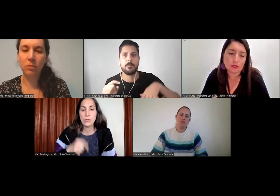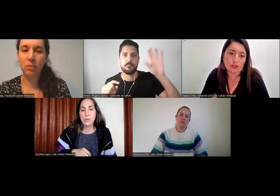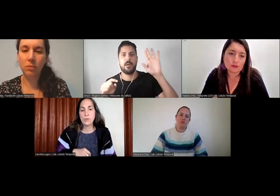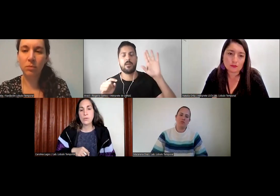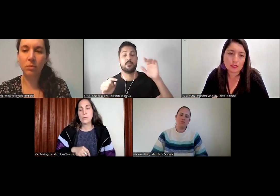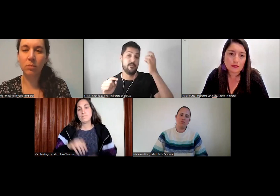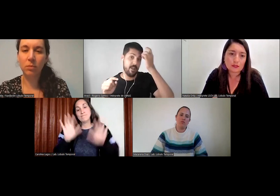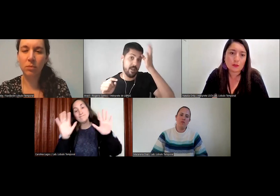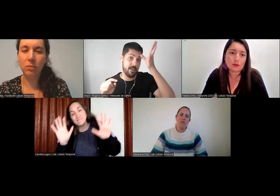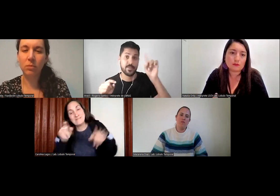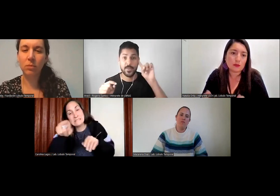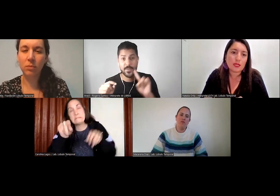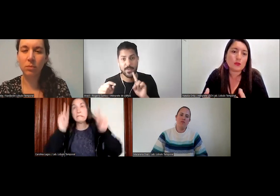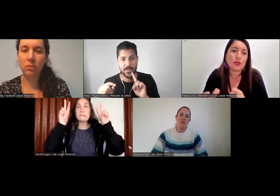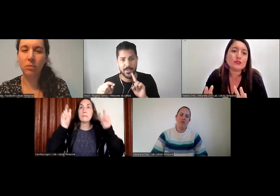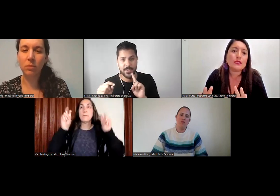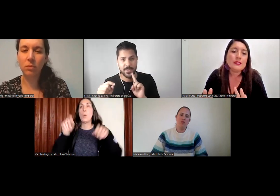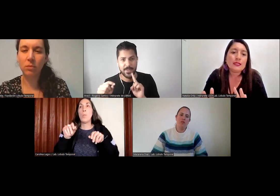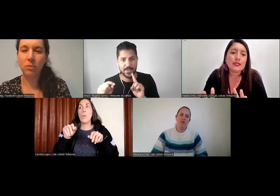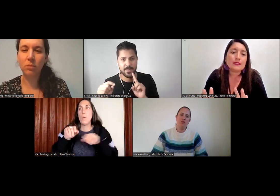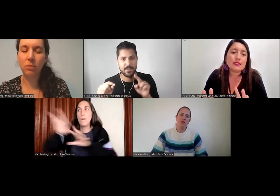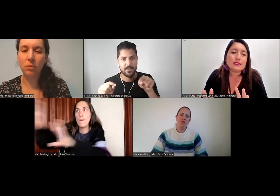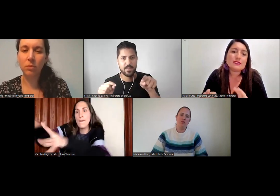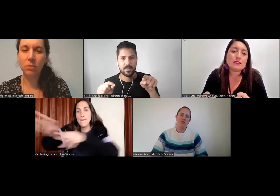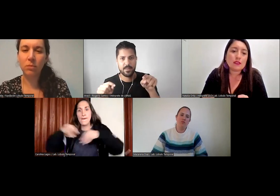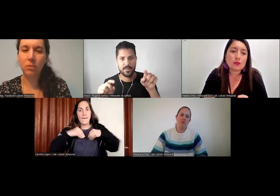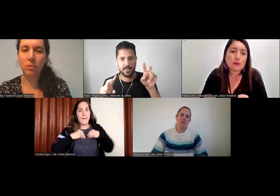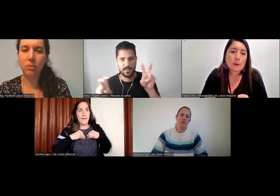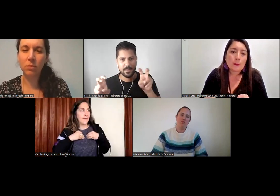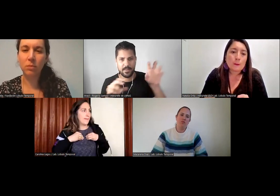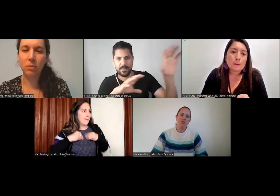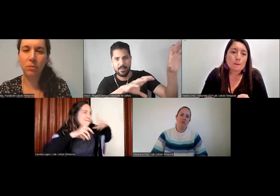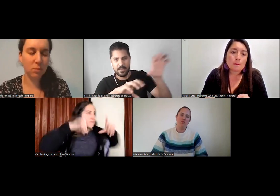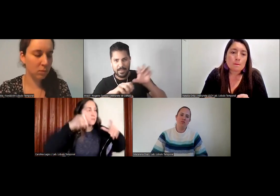personas sordas, ¿ya? Como de manera natural. Entonces, en ese sentido,